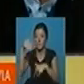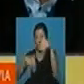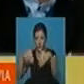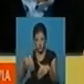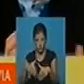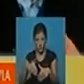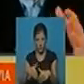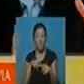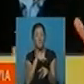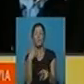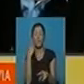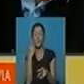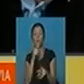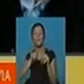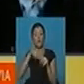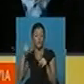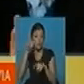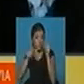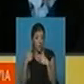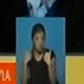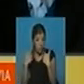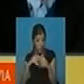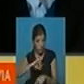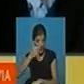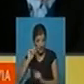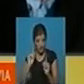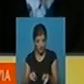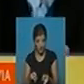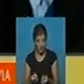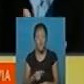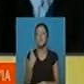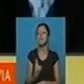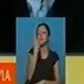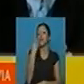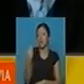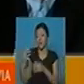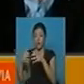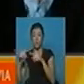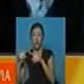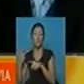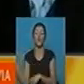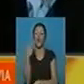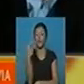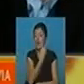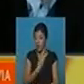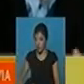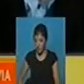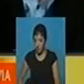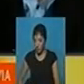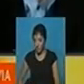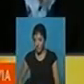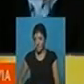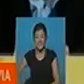En parte, y esto por ahí suena muy pragmático, en parte por la debilidad de la oposición. No es que hay una oposición organizada que está al acecho,